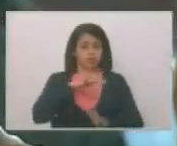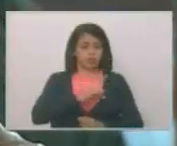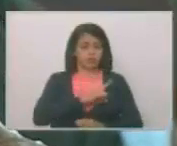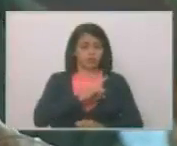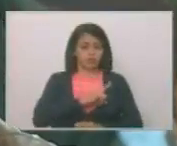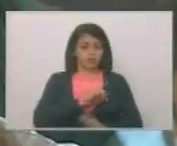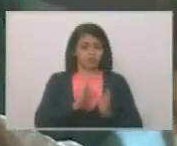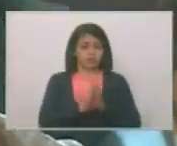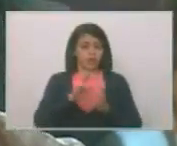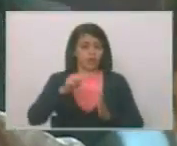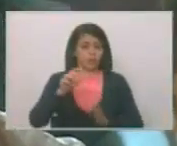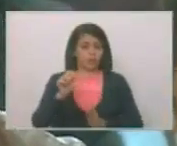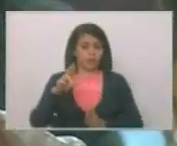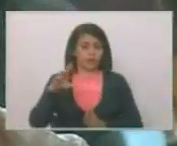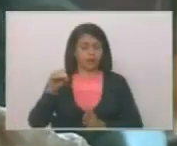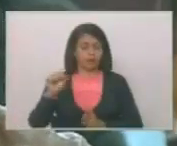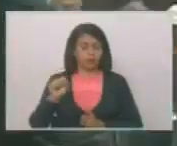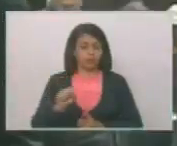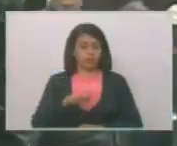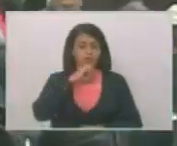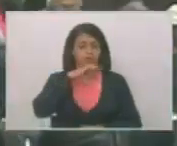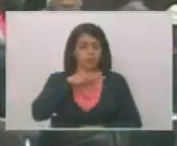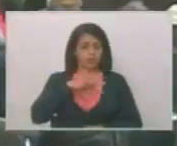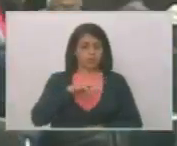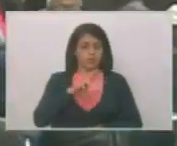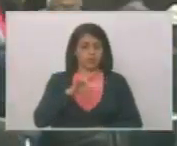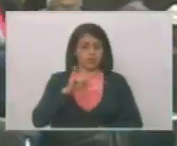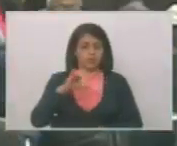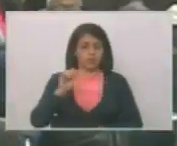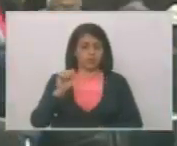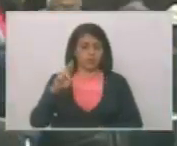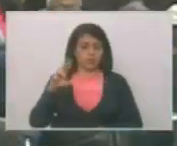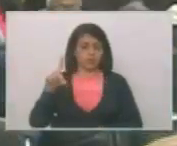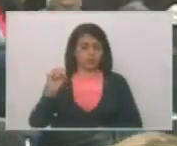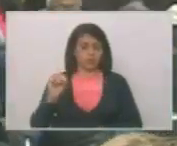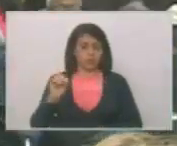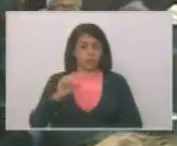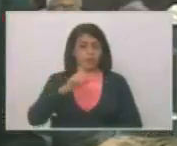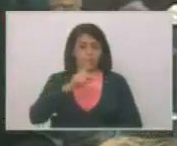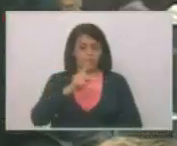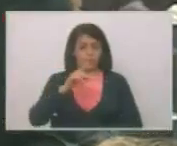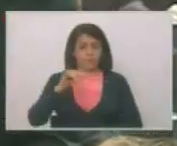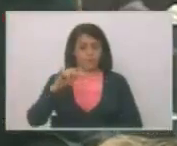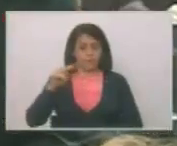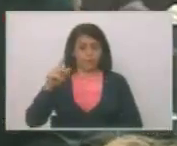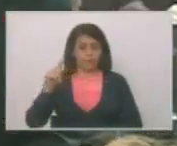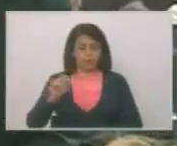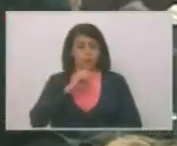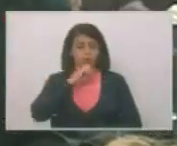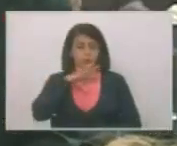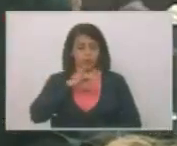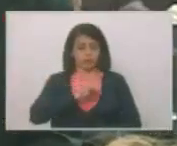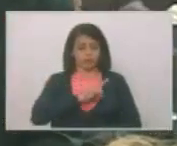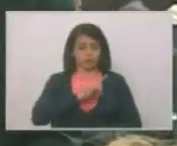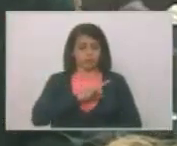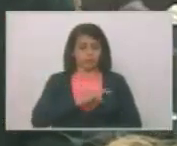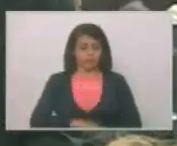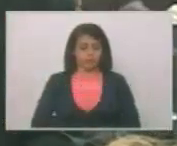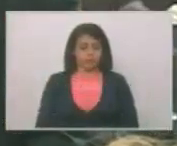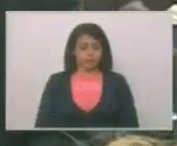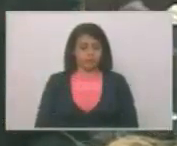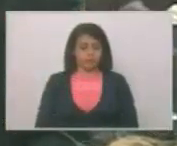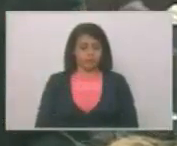San Marcos, como lo es el historiador Ricardo Pinto, historiador de la universidad, que